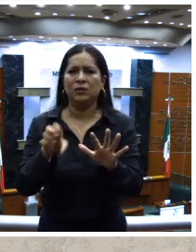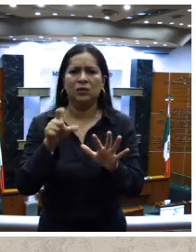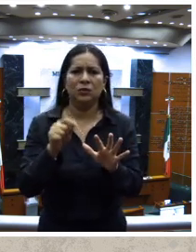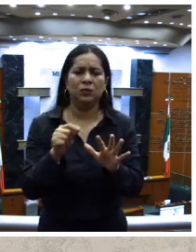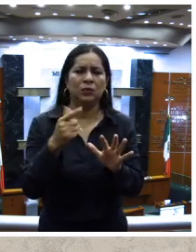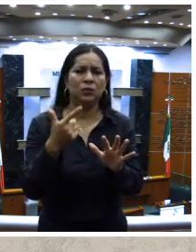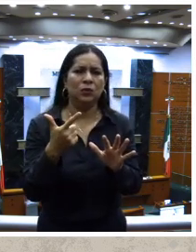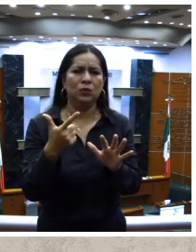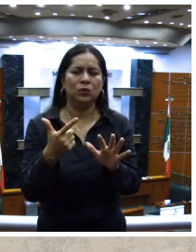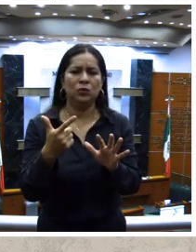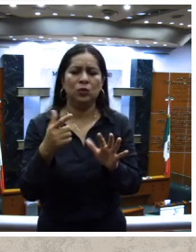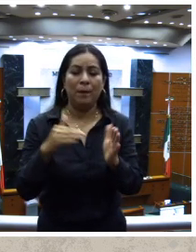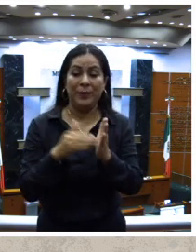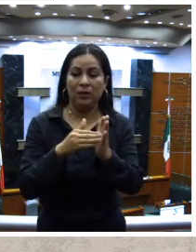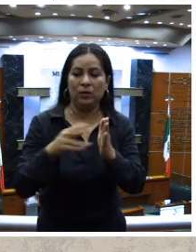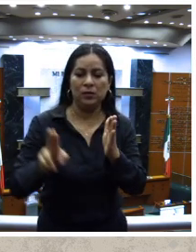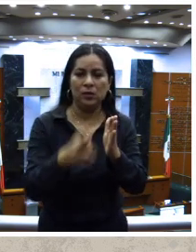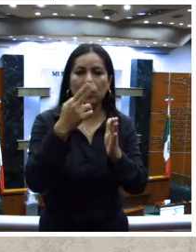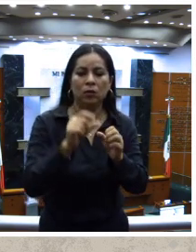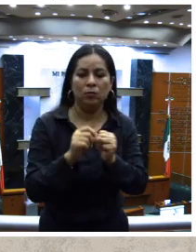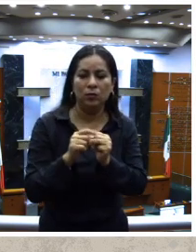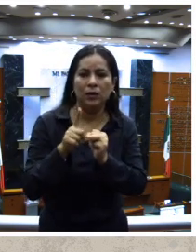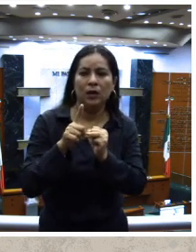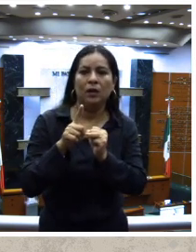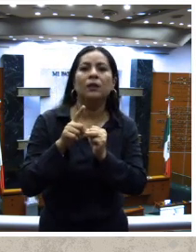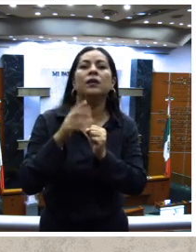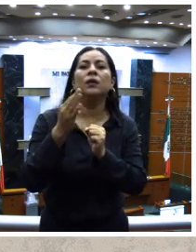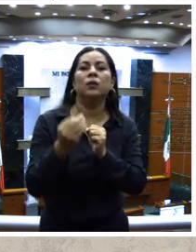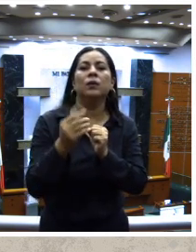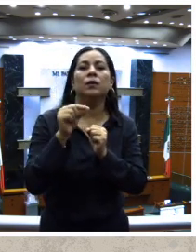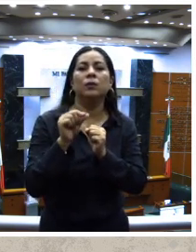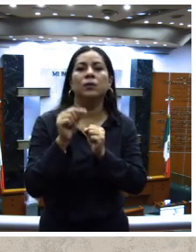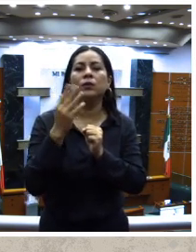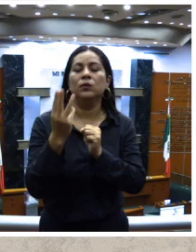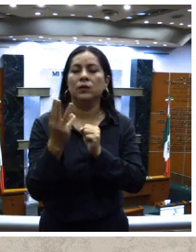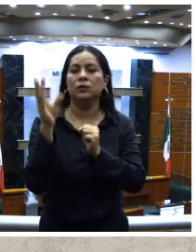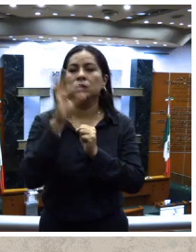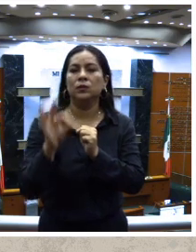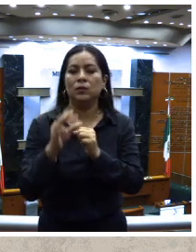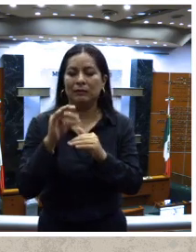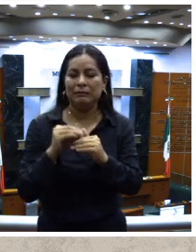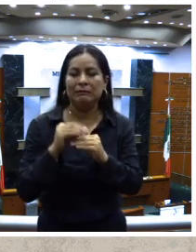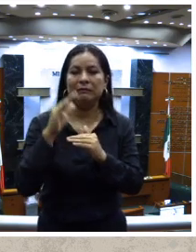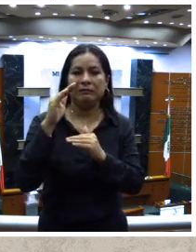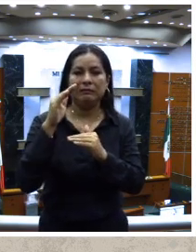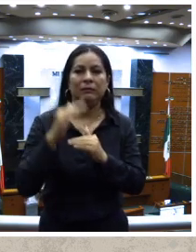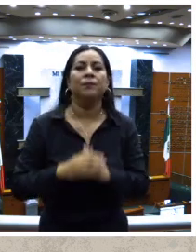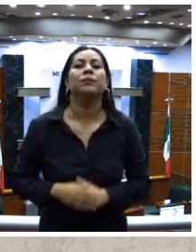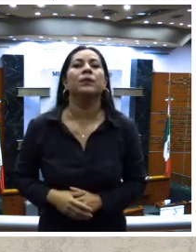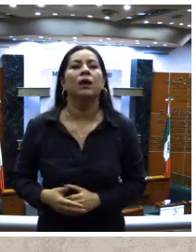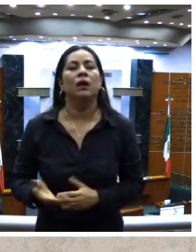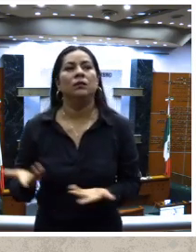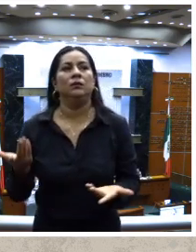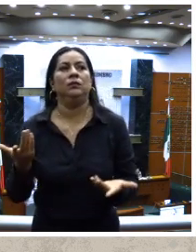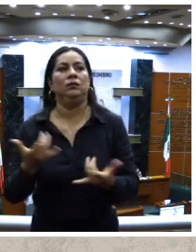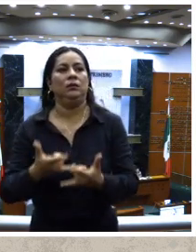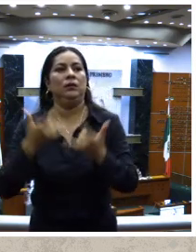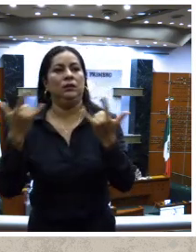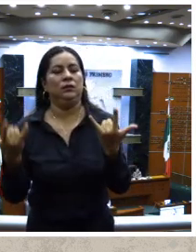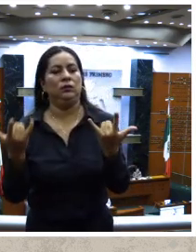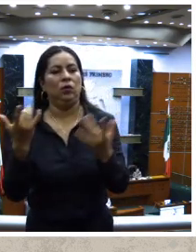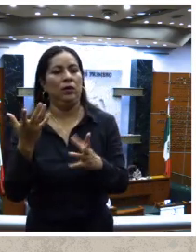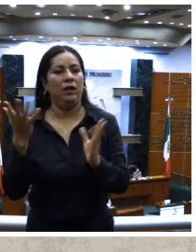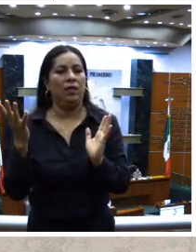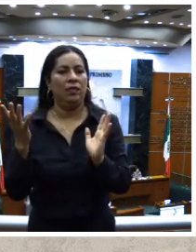7,900.8 millones de dólares, con un decrecimiento de 9.3%. Haciendo un recorrido por la historia